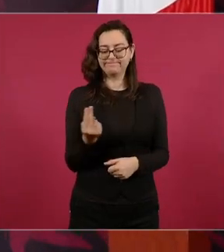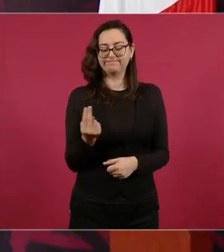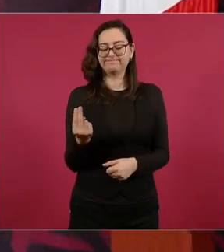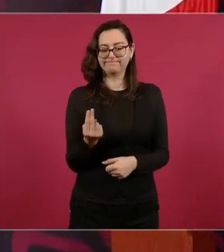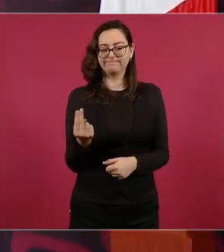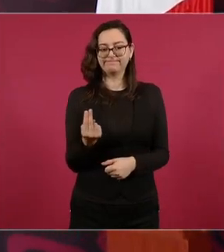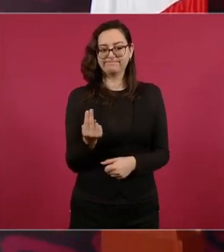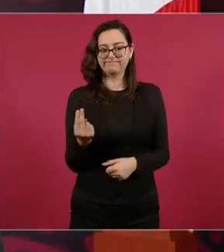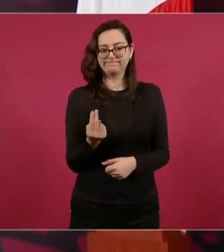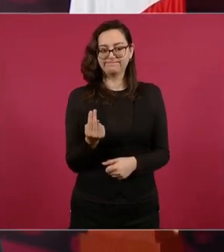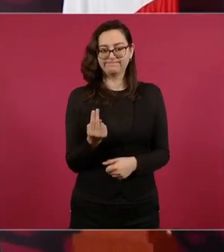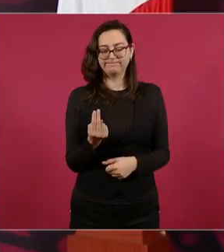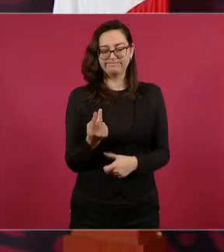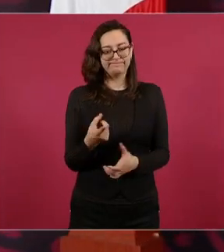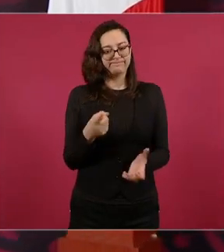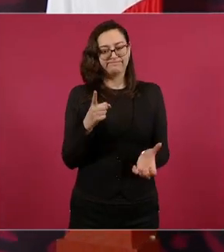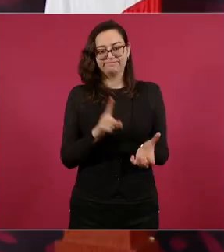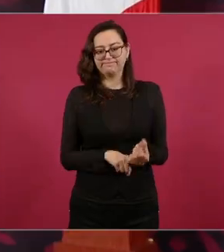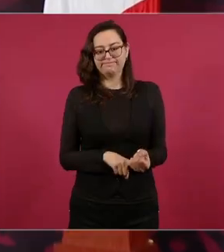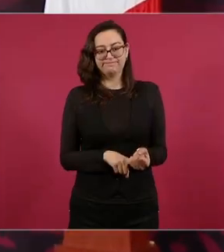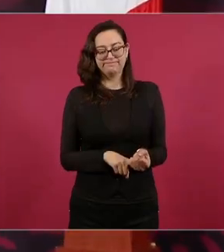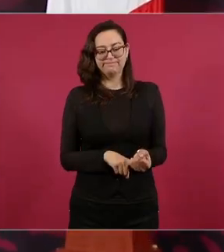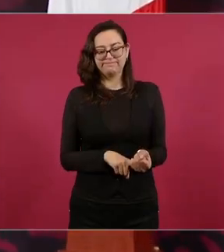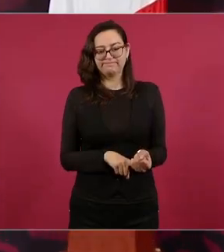que hay muchos intereses.